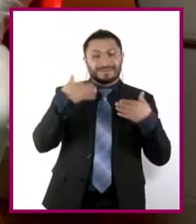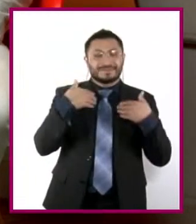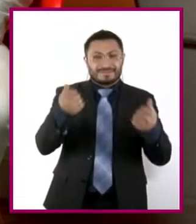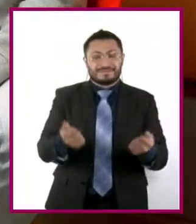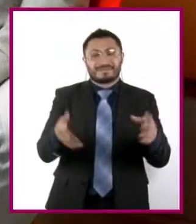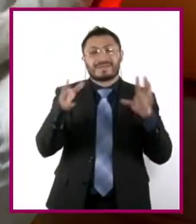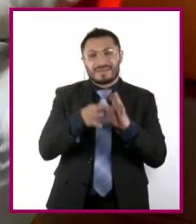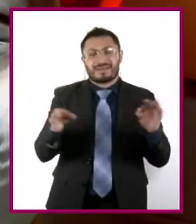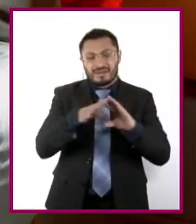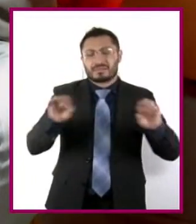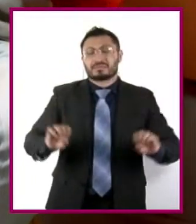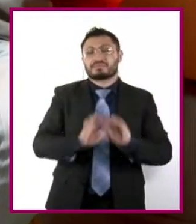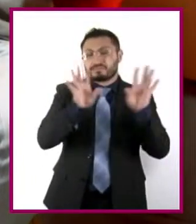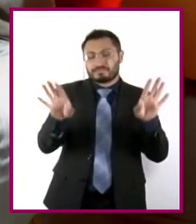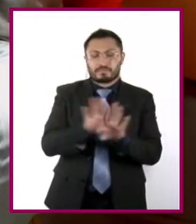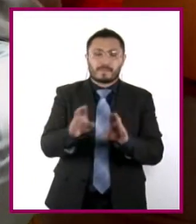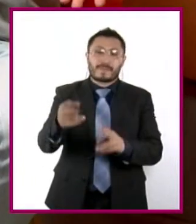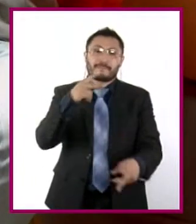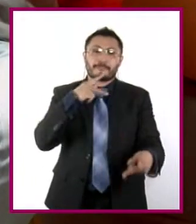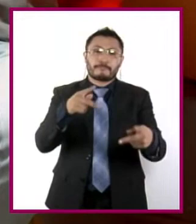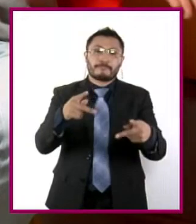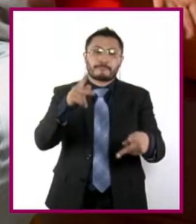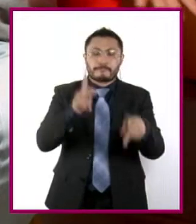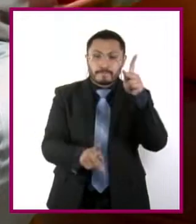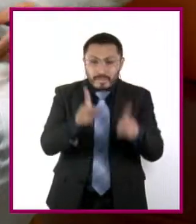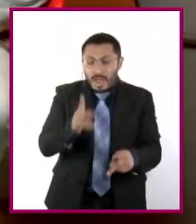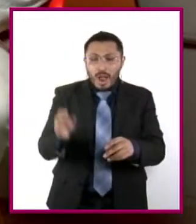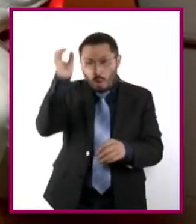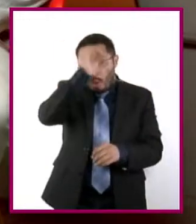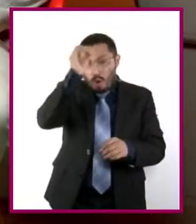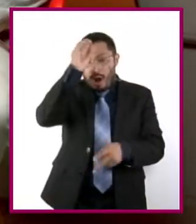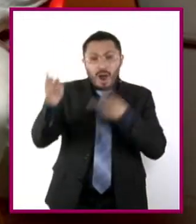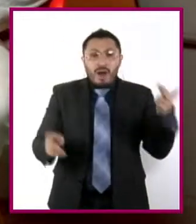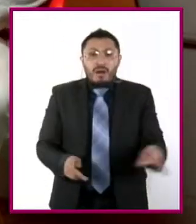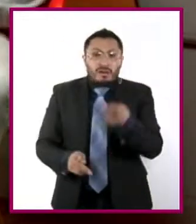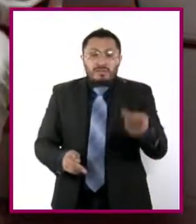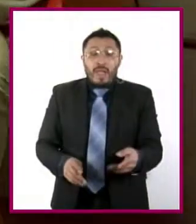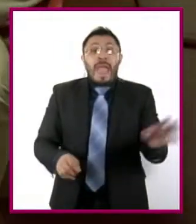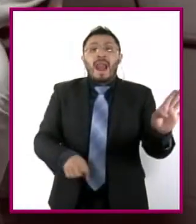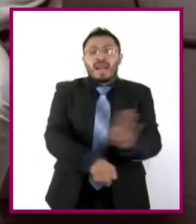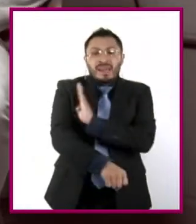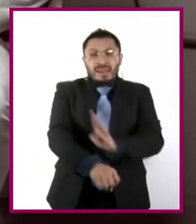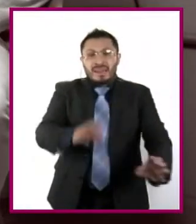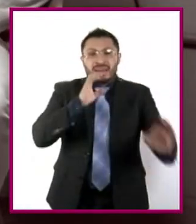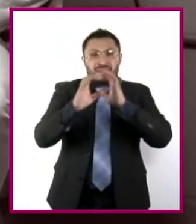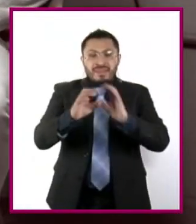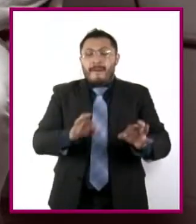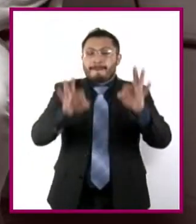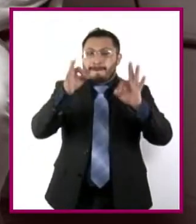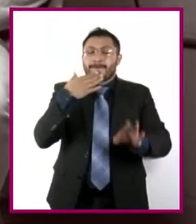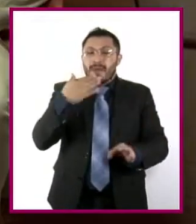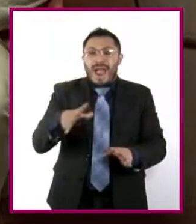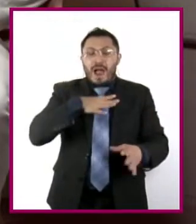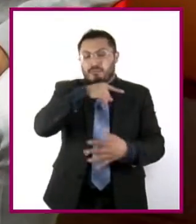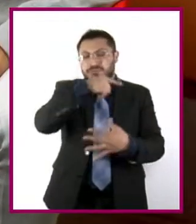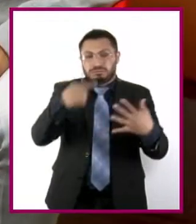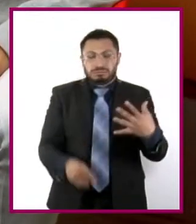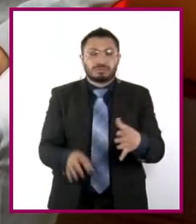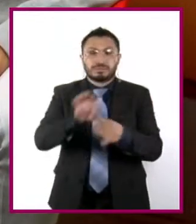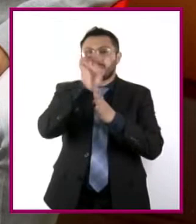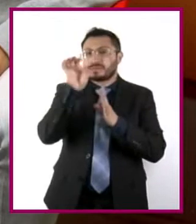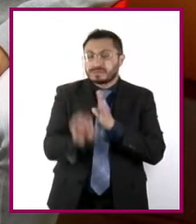lo que hemos dicho, mediante comentarios, opiniones o preguntas. Las ventajas de la comunicación asertiva son muchas. Por